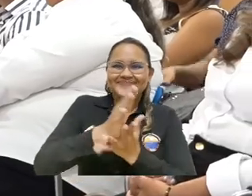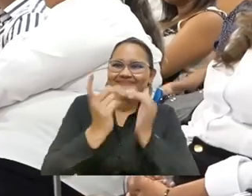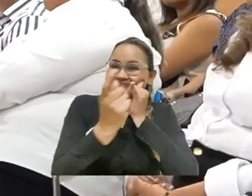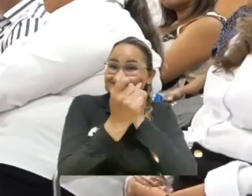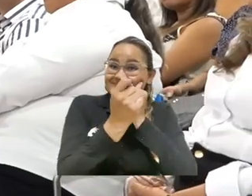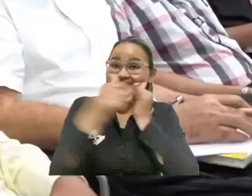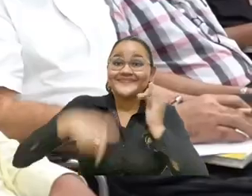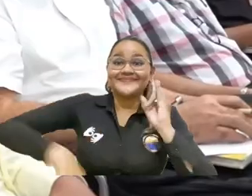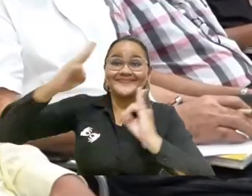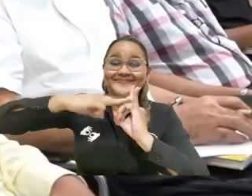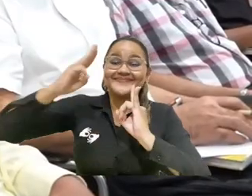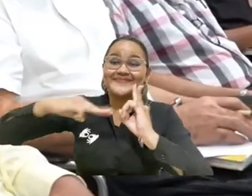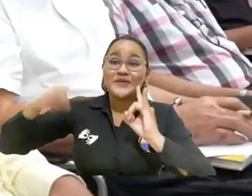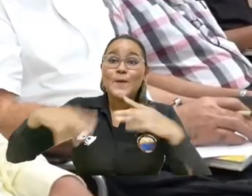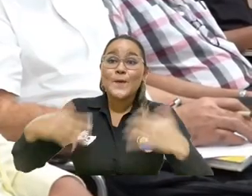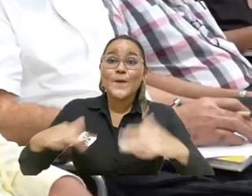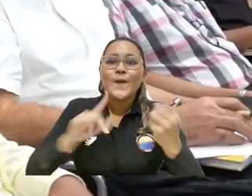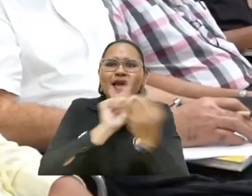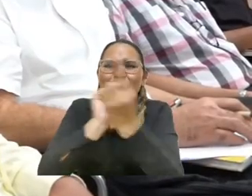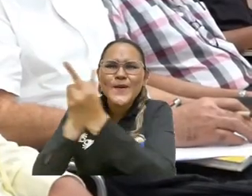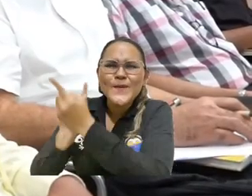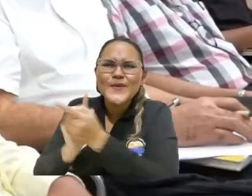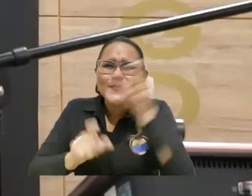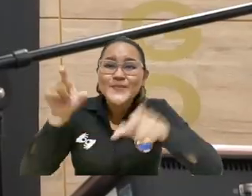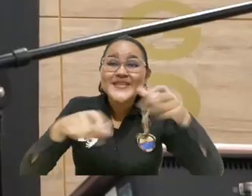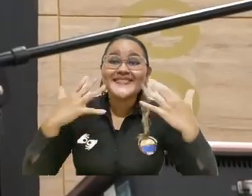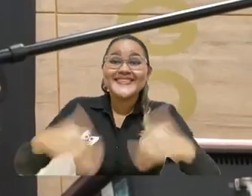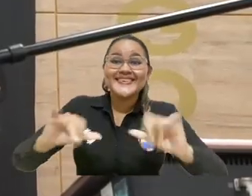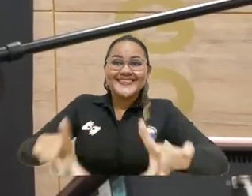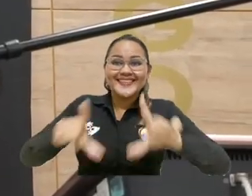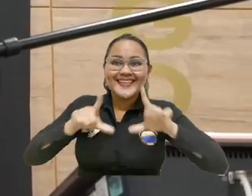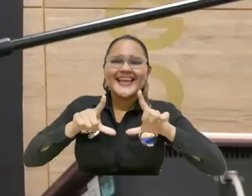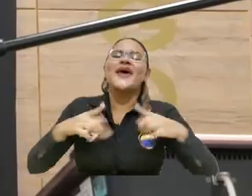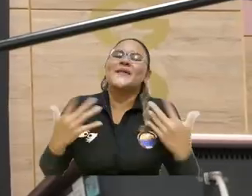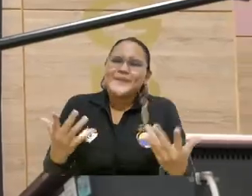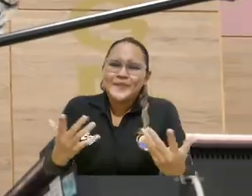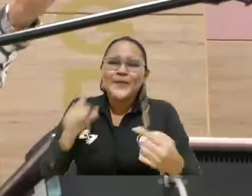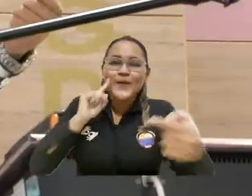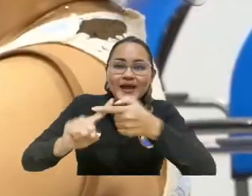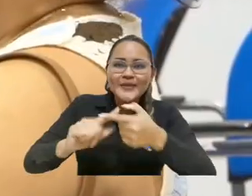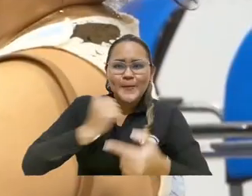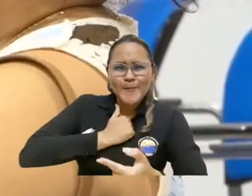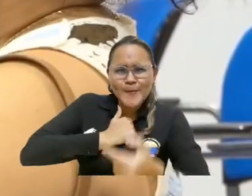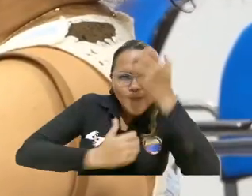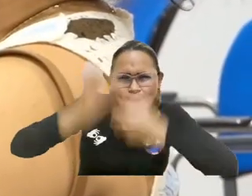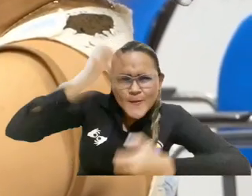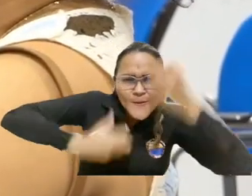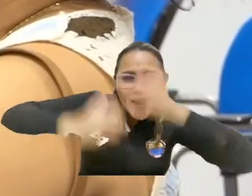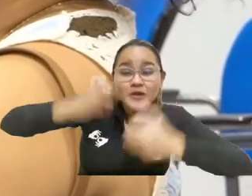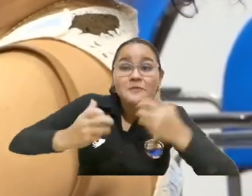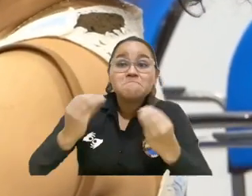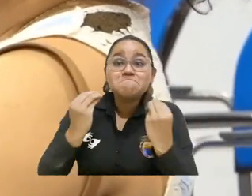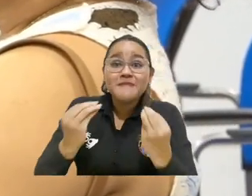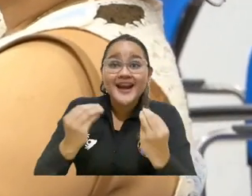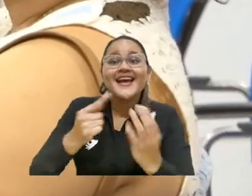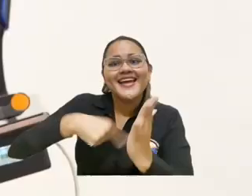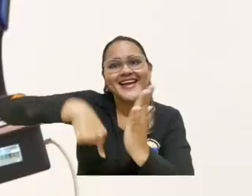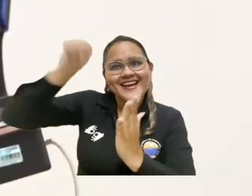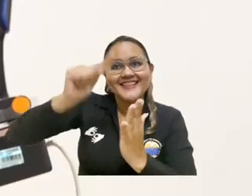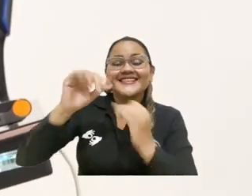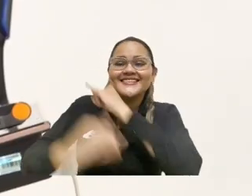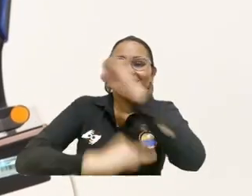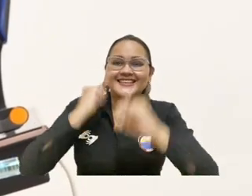El programa de Economía de la Universidad del Magdalena lideró un encuentro con sus graduados como parte del proceso de autoevaluación con miras